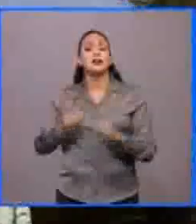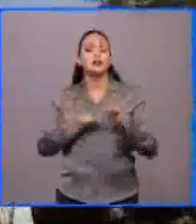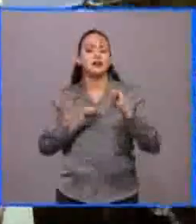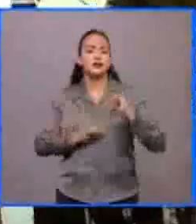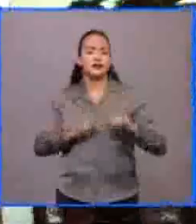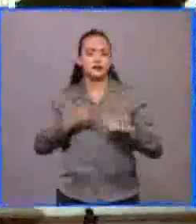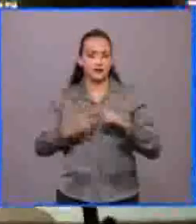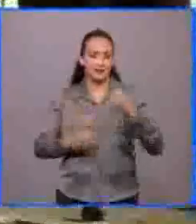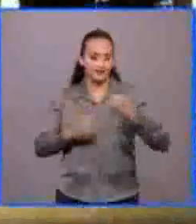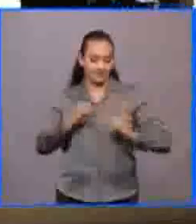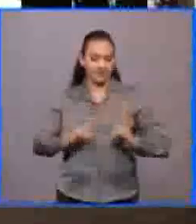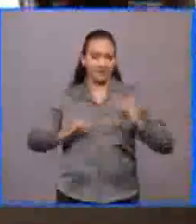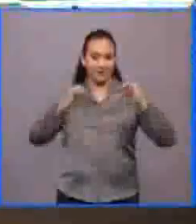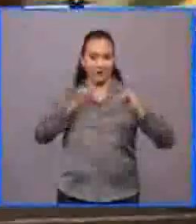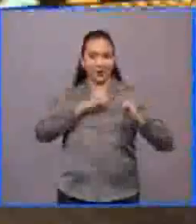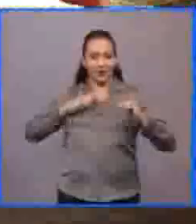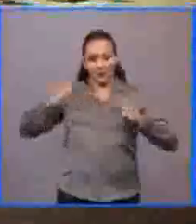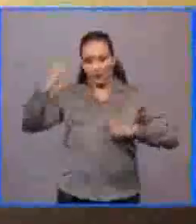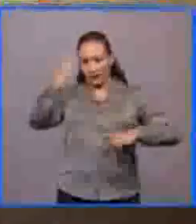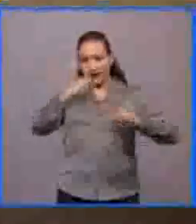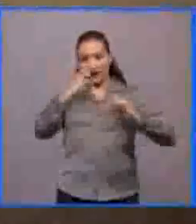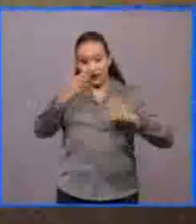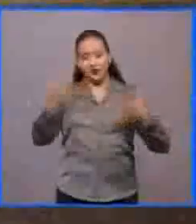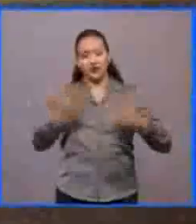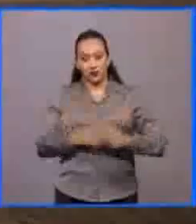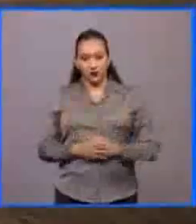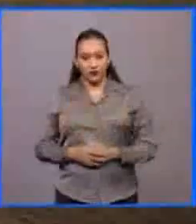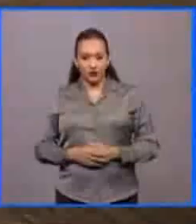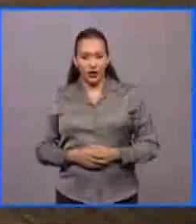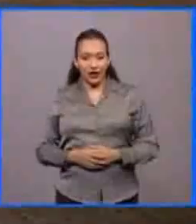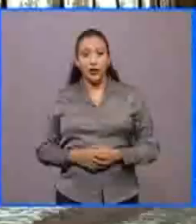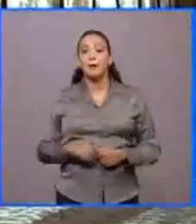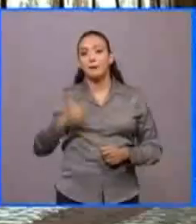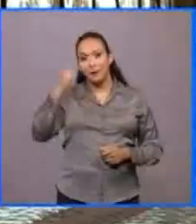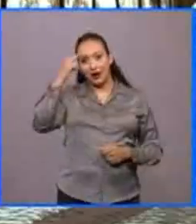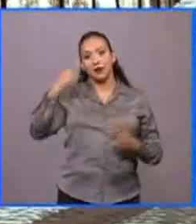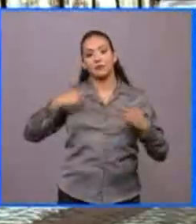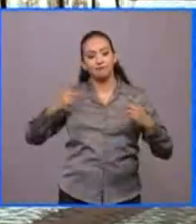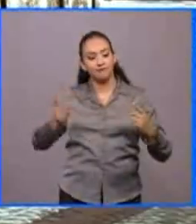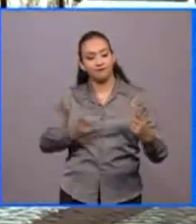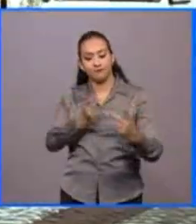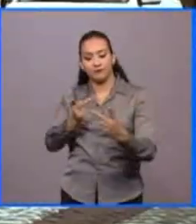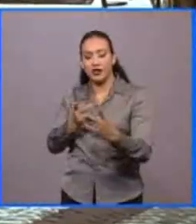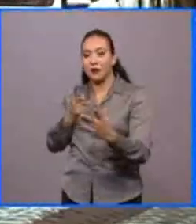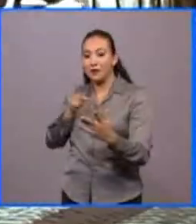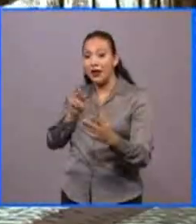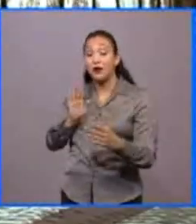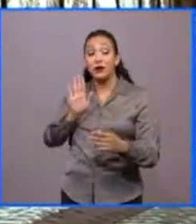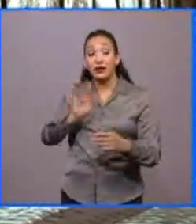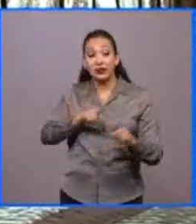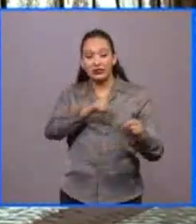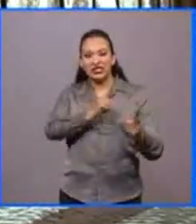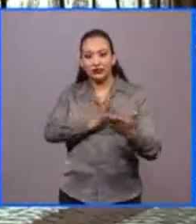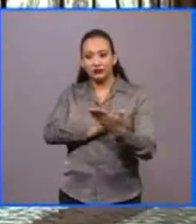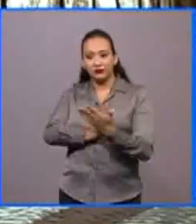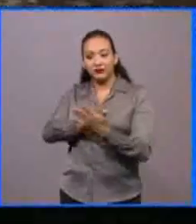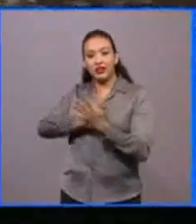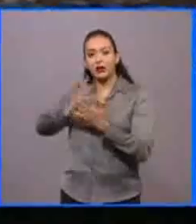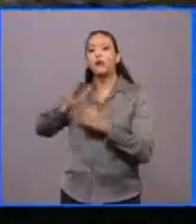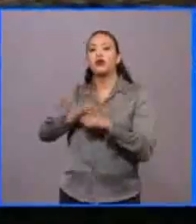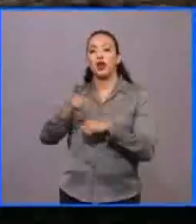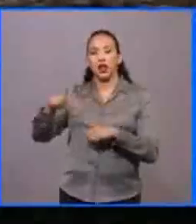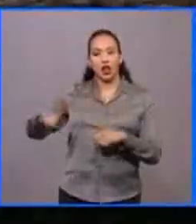Justicia determinar la constitucionalidad de la materia a que se refiere la consulta, se excedió en sus facultades al determinar que el